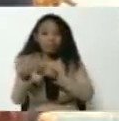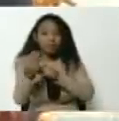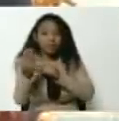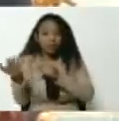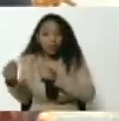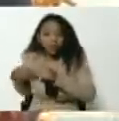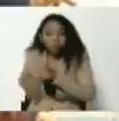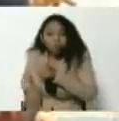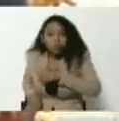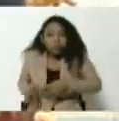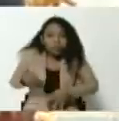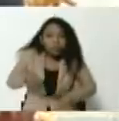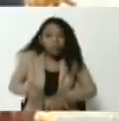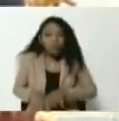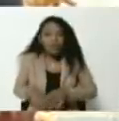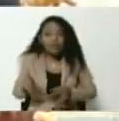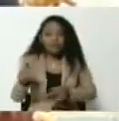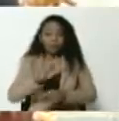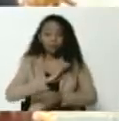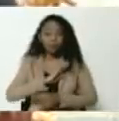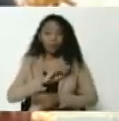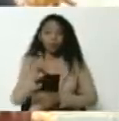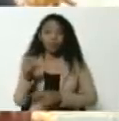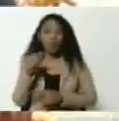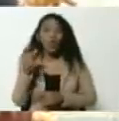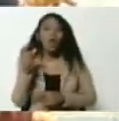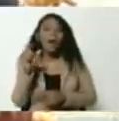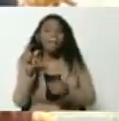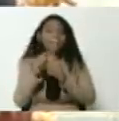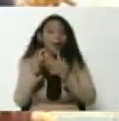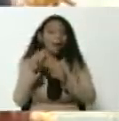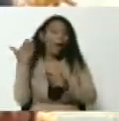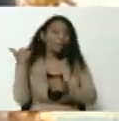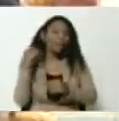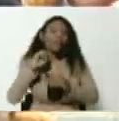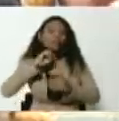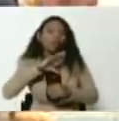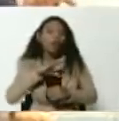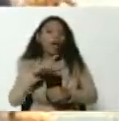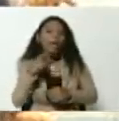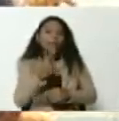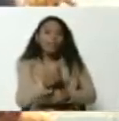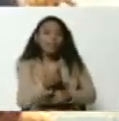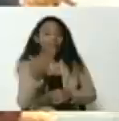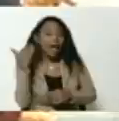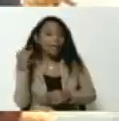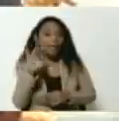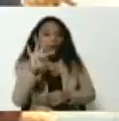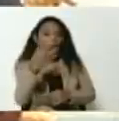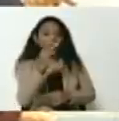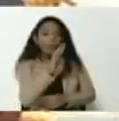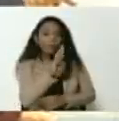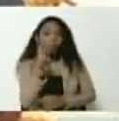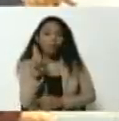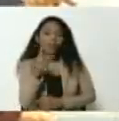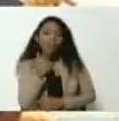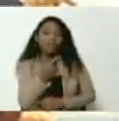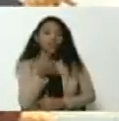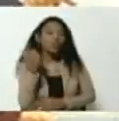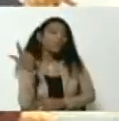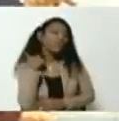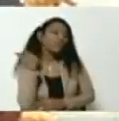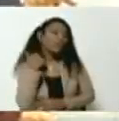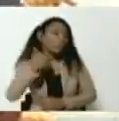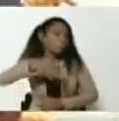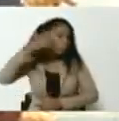solos. Hay un dicho muy viejo que quizás los más jóvenes no recuerdan, de la Cuarta República, que